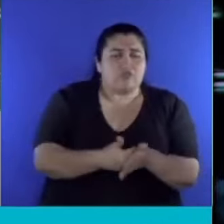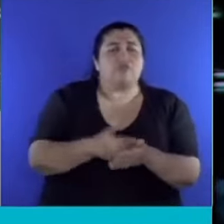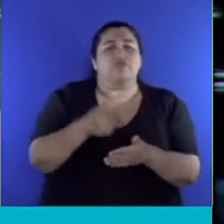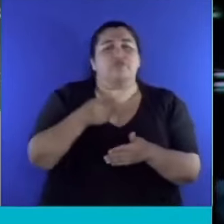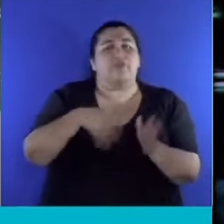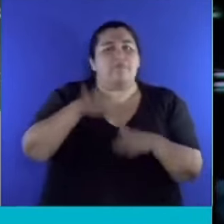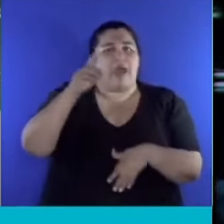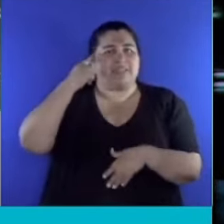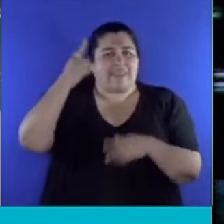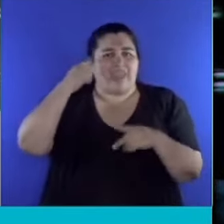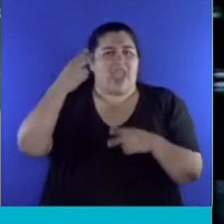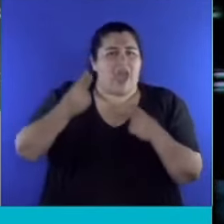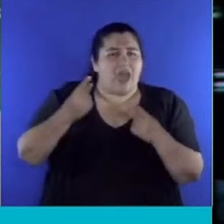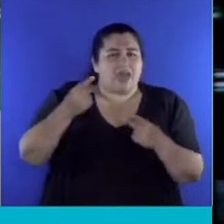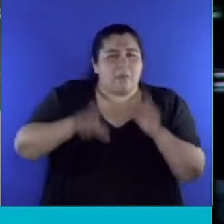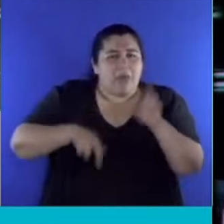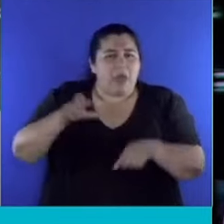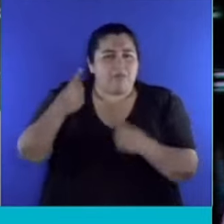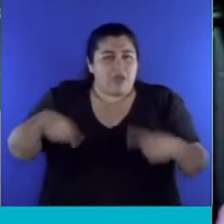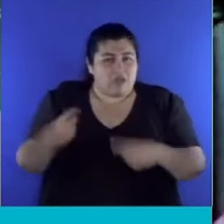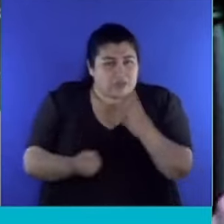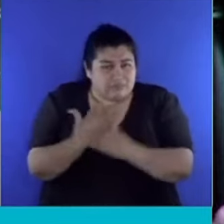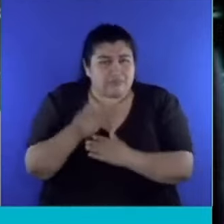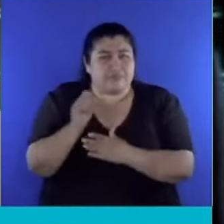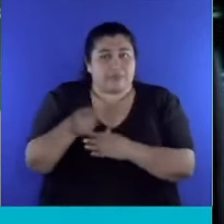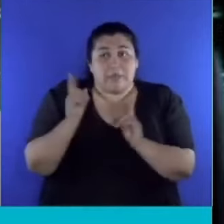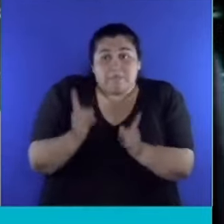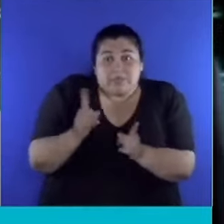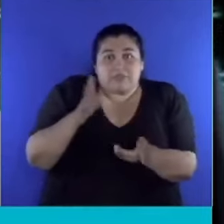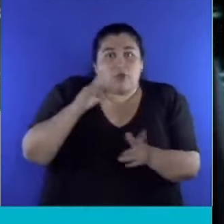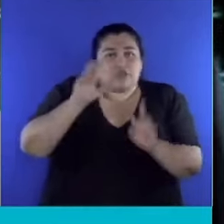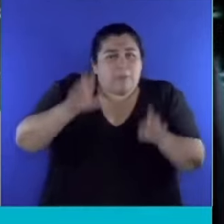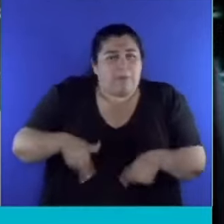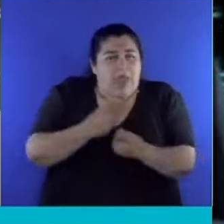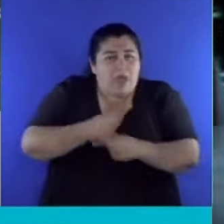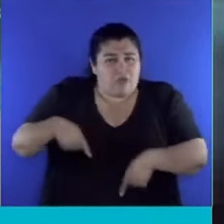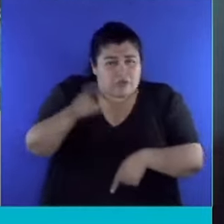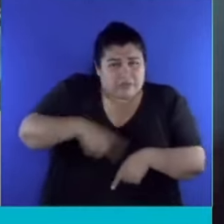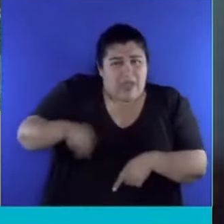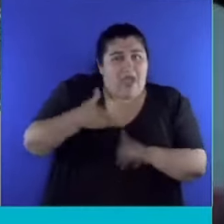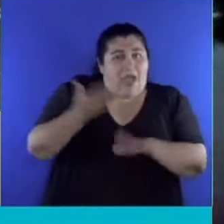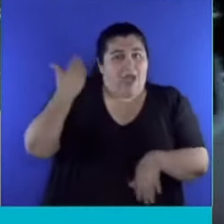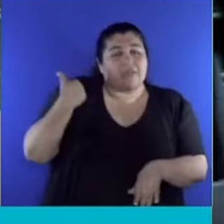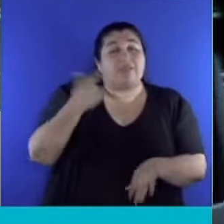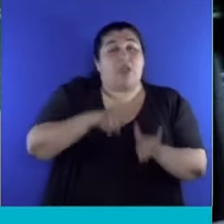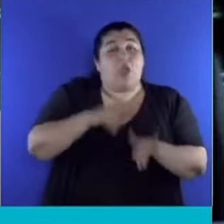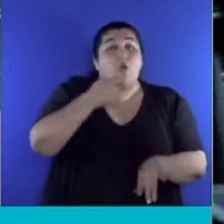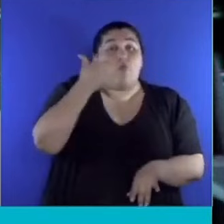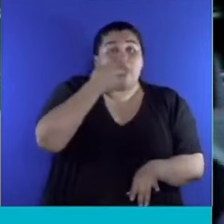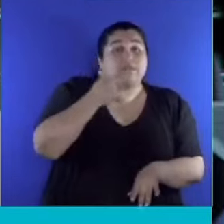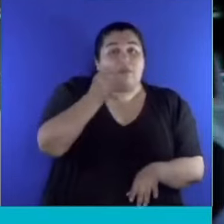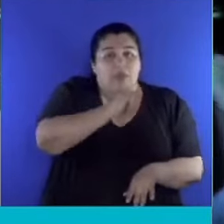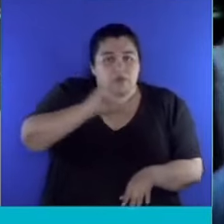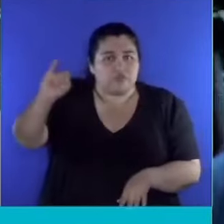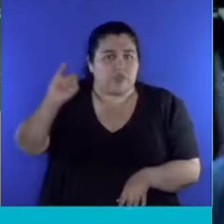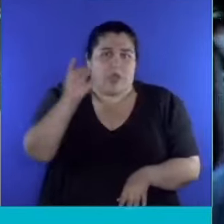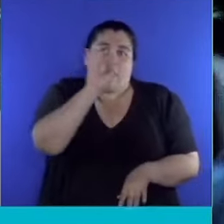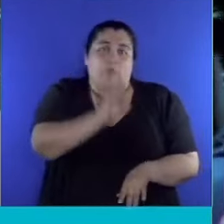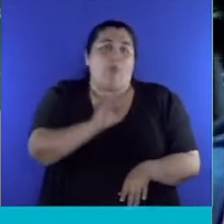ideólogos y los verdaderos beneficiarios de Esa miseria planificada tal como lo denunciaba Rodolfo walch nunca